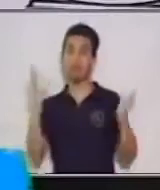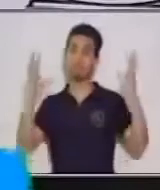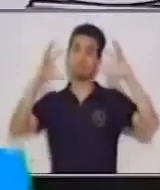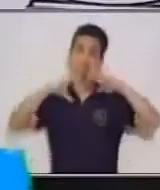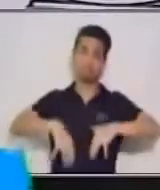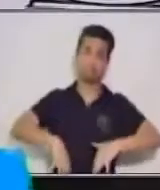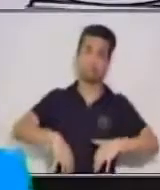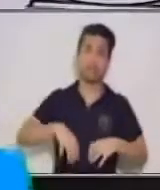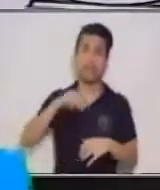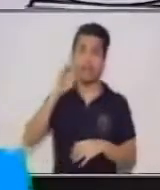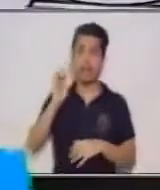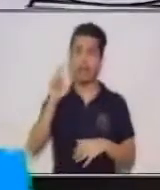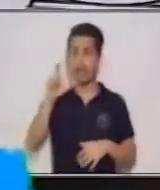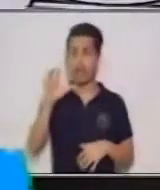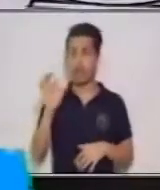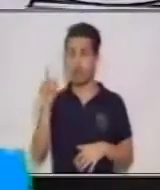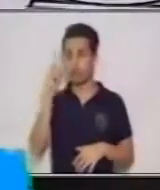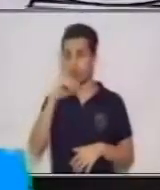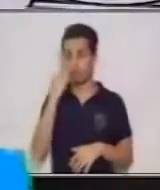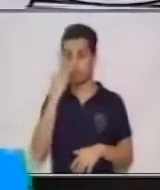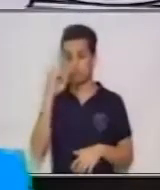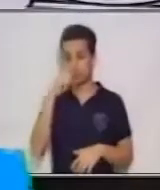ecosistemas.